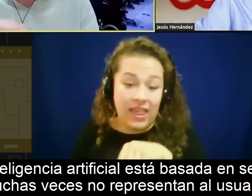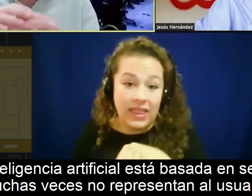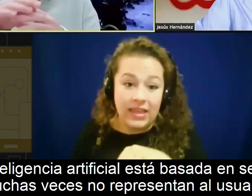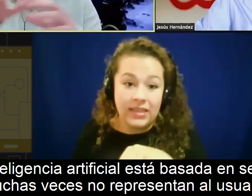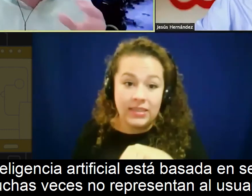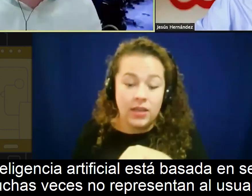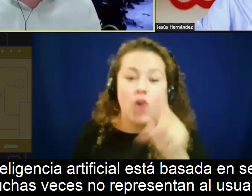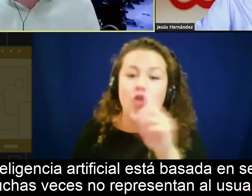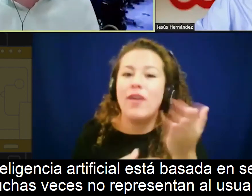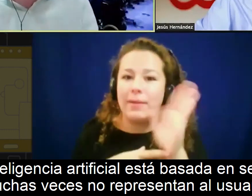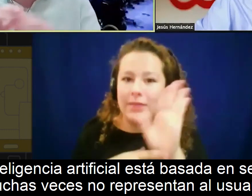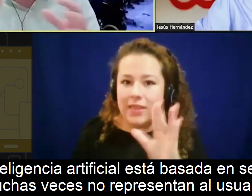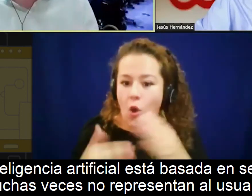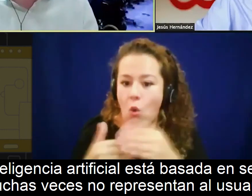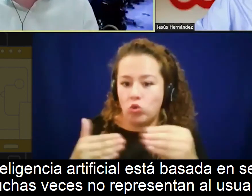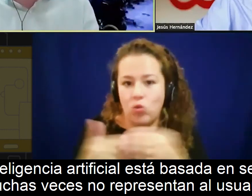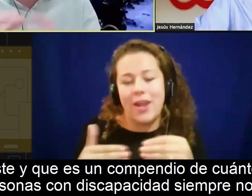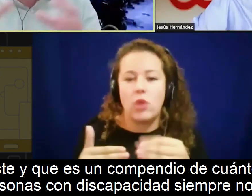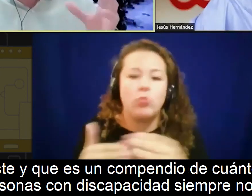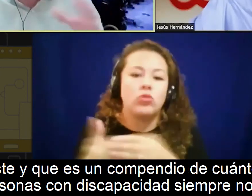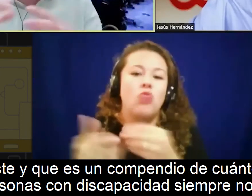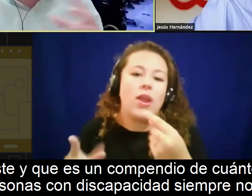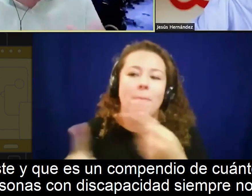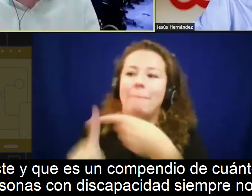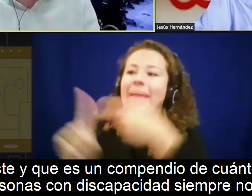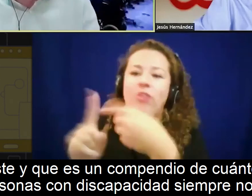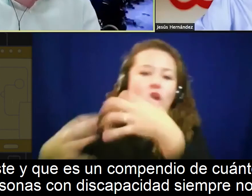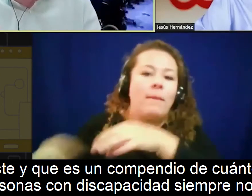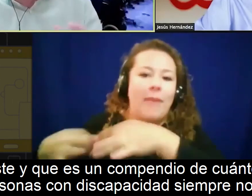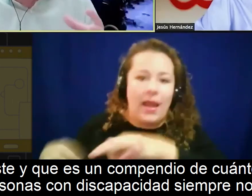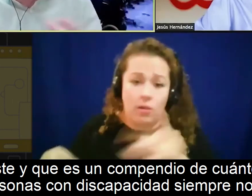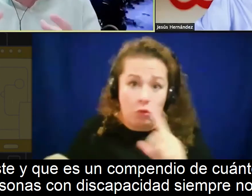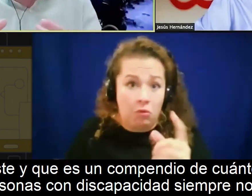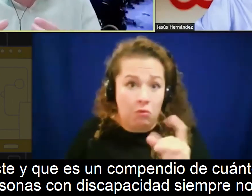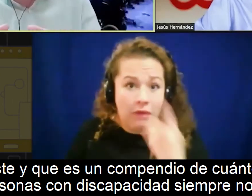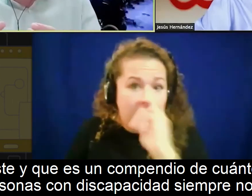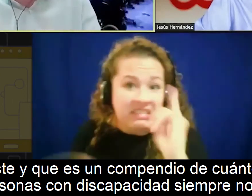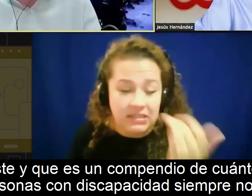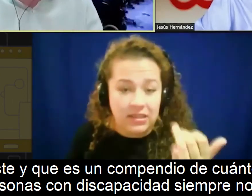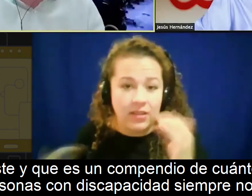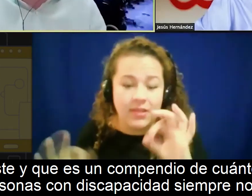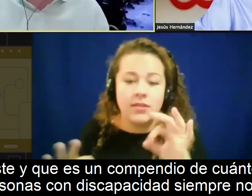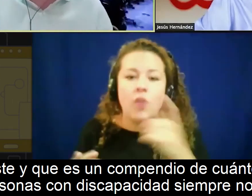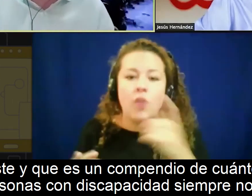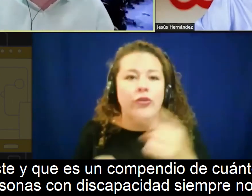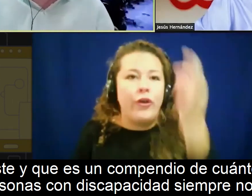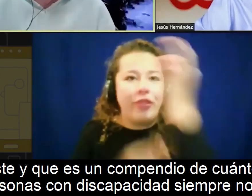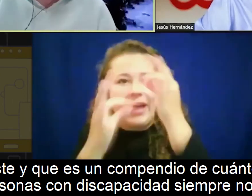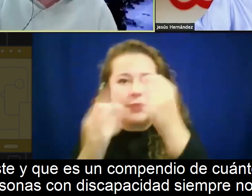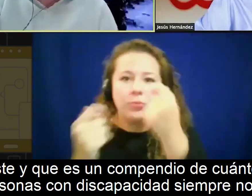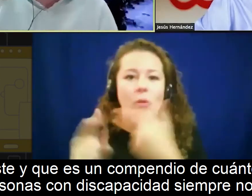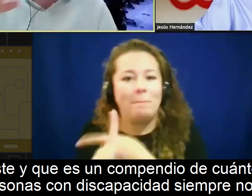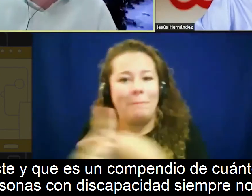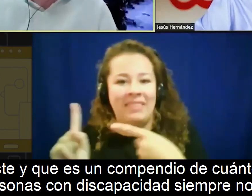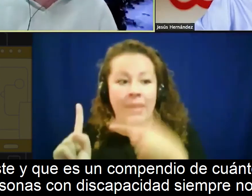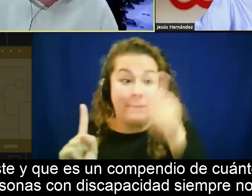representan, digamos, al usuario medio, que no existe y que es un compendio de cuántos datos tenemos, y las personas con discapacidad, digamos,